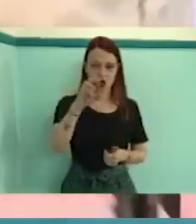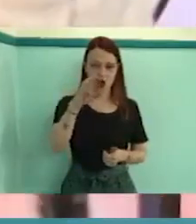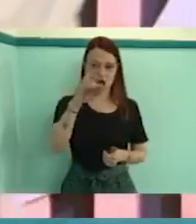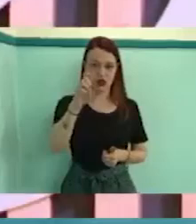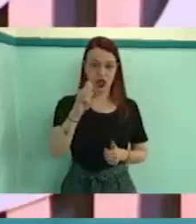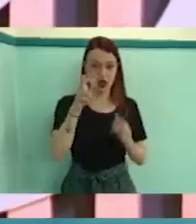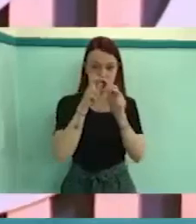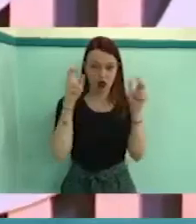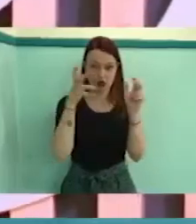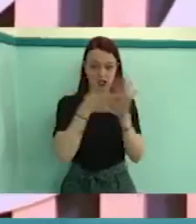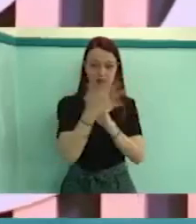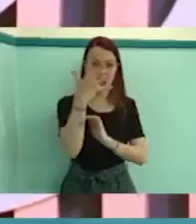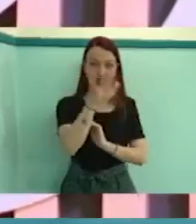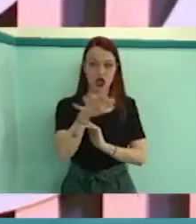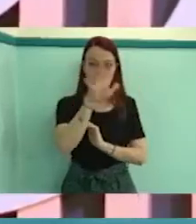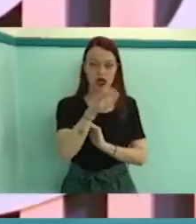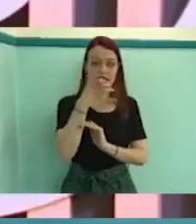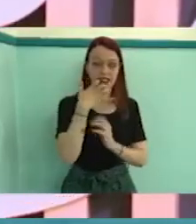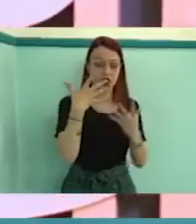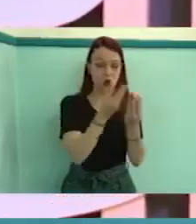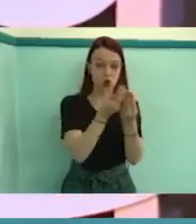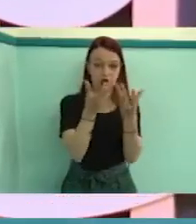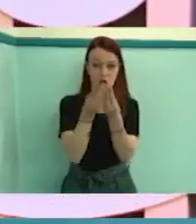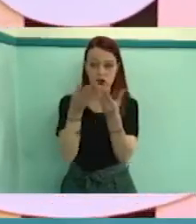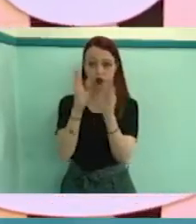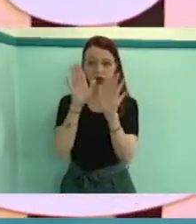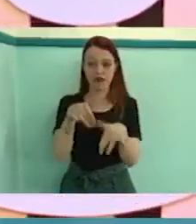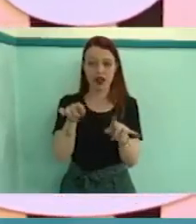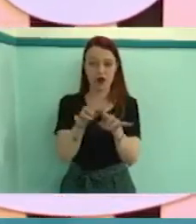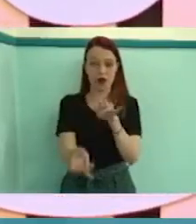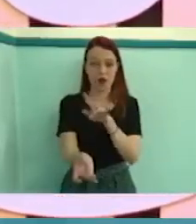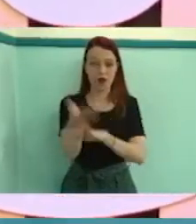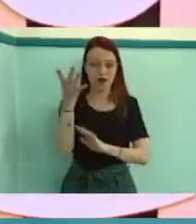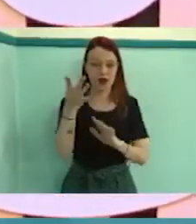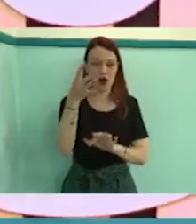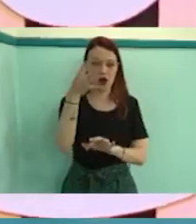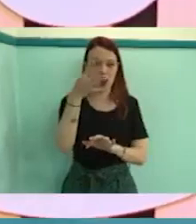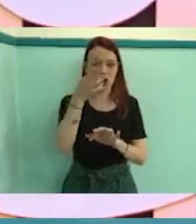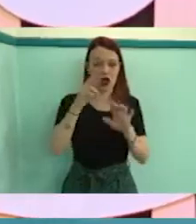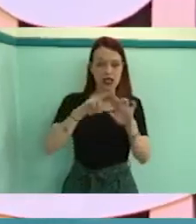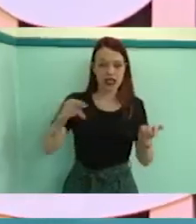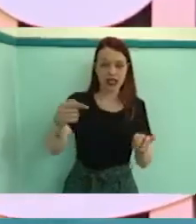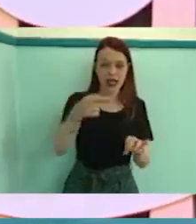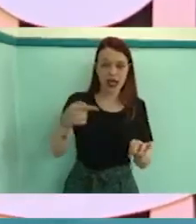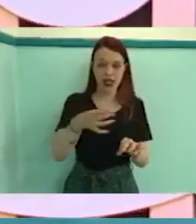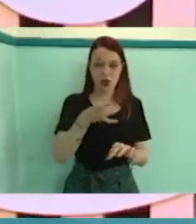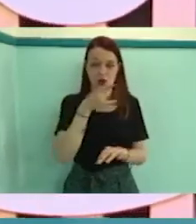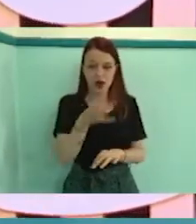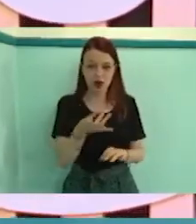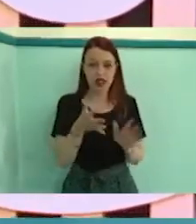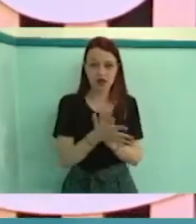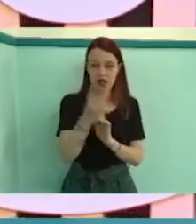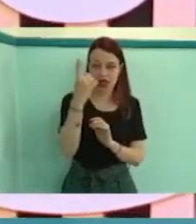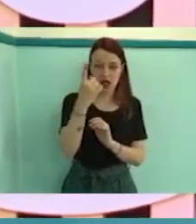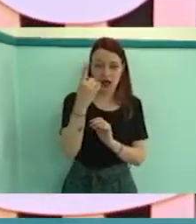simples pero que puestas en conjunto generan como todo este juicio y esta vergüenza y tiene una connotación desde siempre muy negativa no es una las cosas